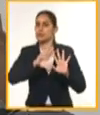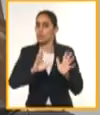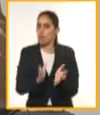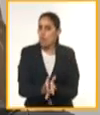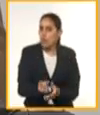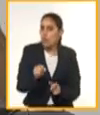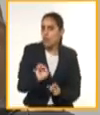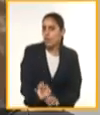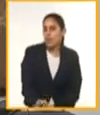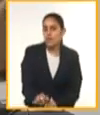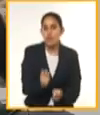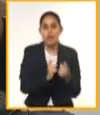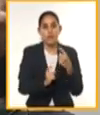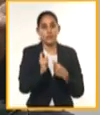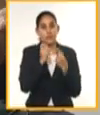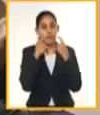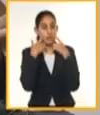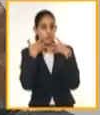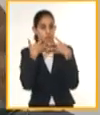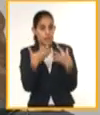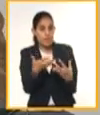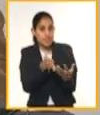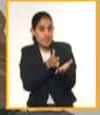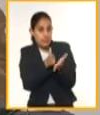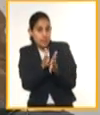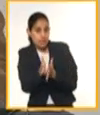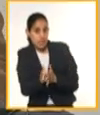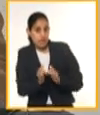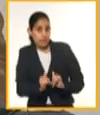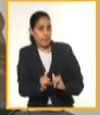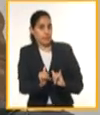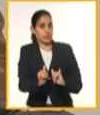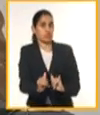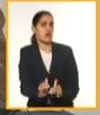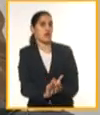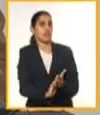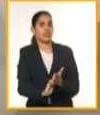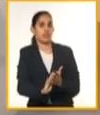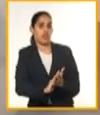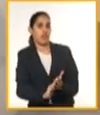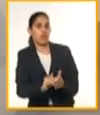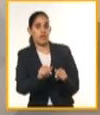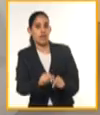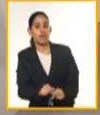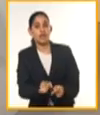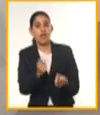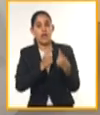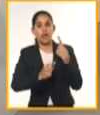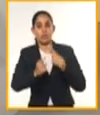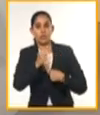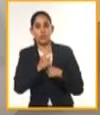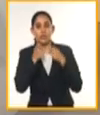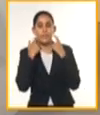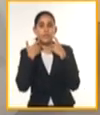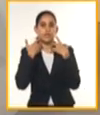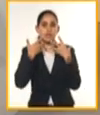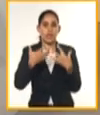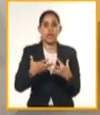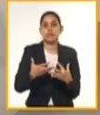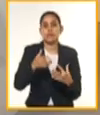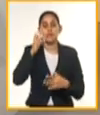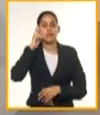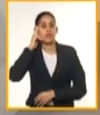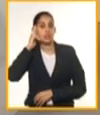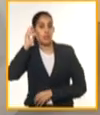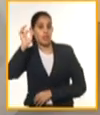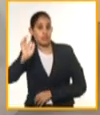muchos que siguen la desinformación de esos medios occidentales se olvidan de ese punto de partida que ya dije de